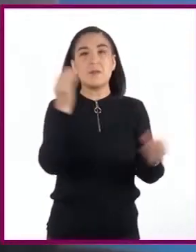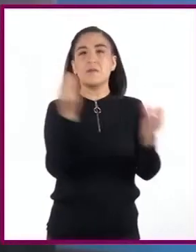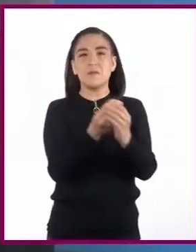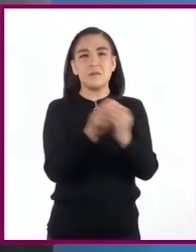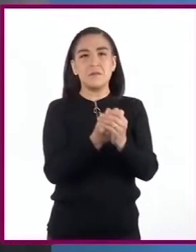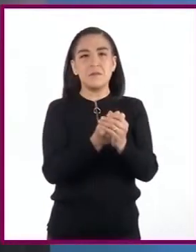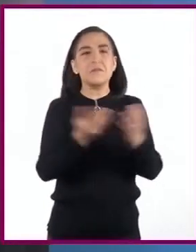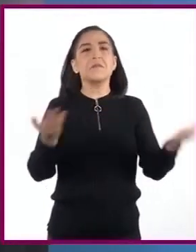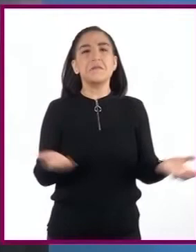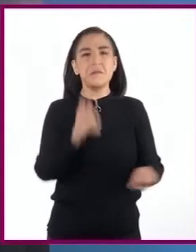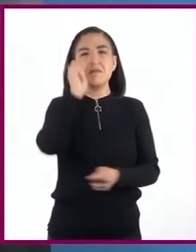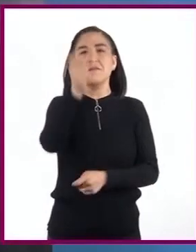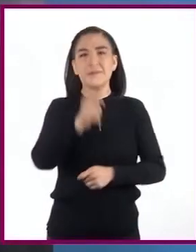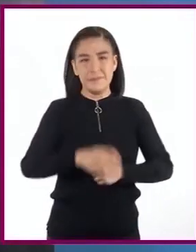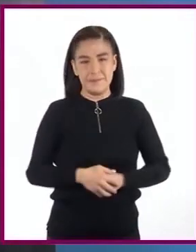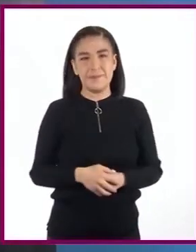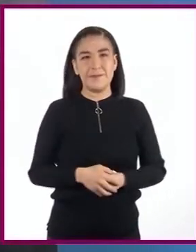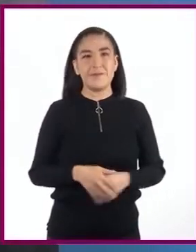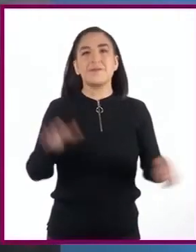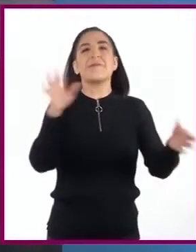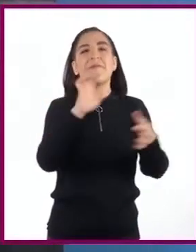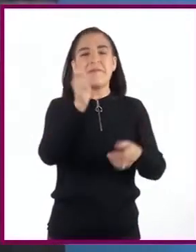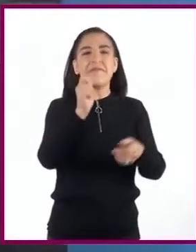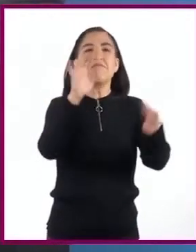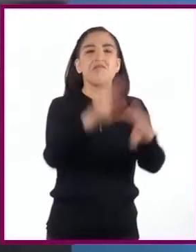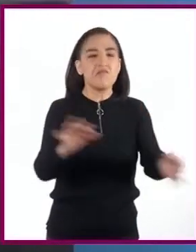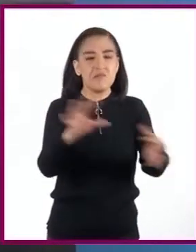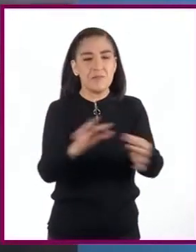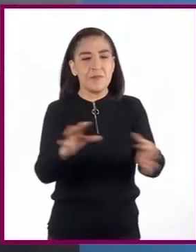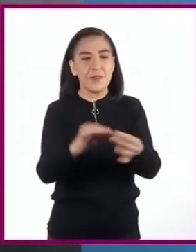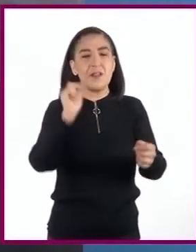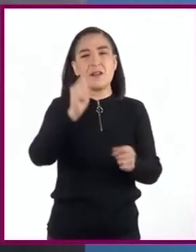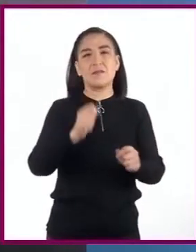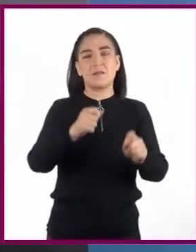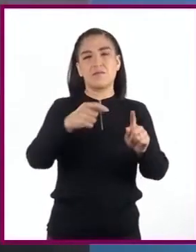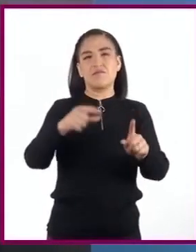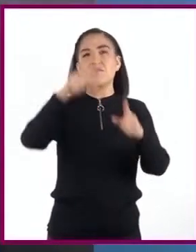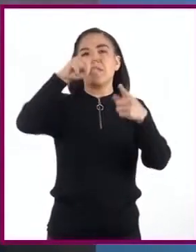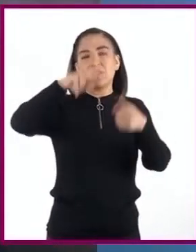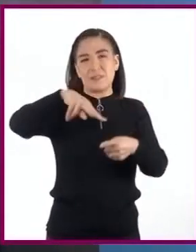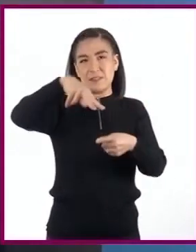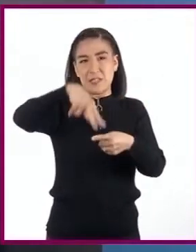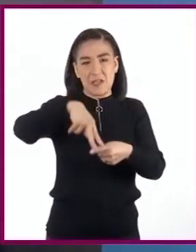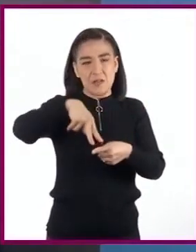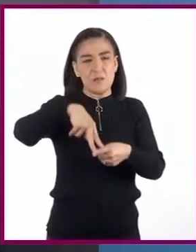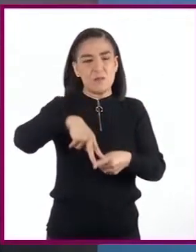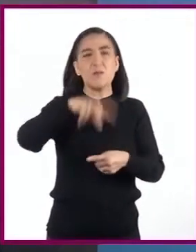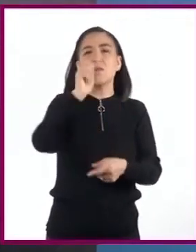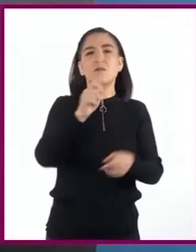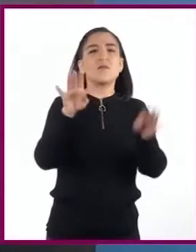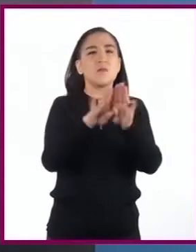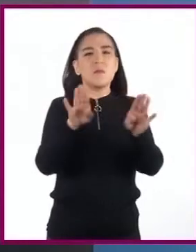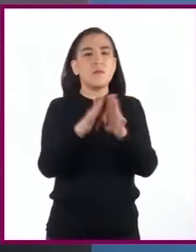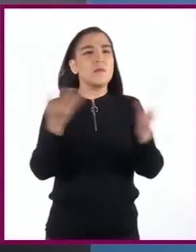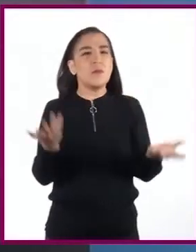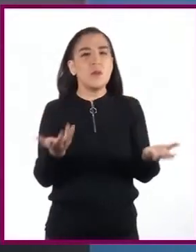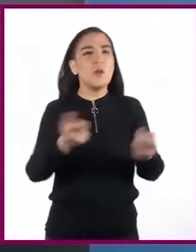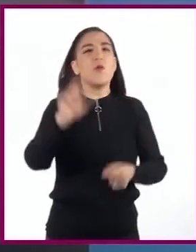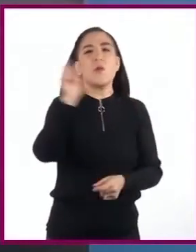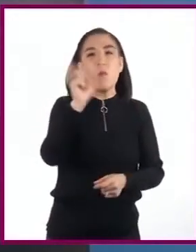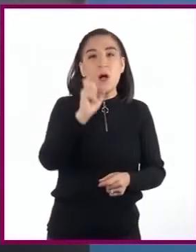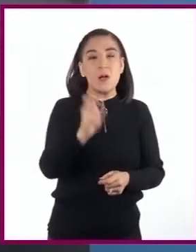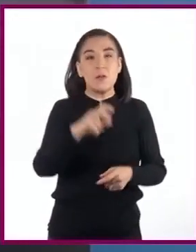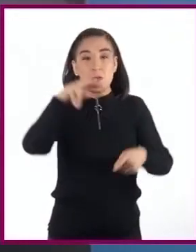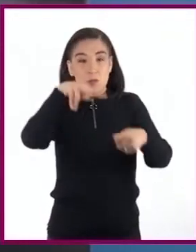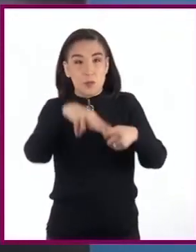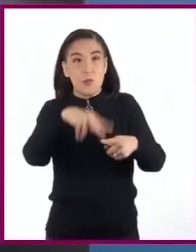nos enfocaremos en explicar los criterios de congruencia de triángulos, que nos permitirán determinar cuándo dos o más